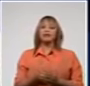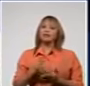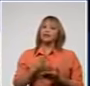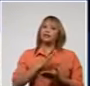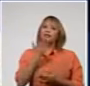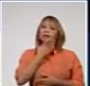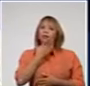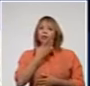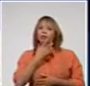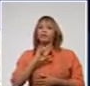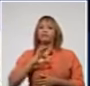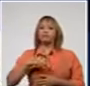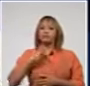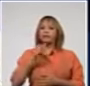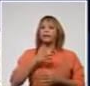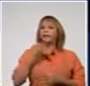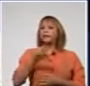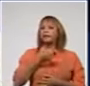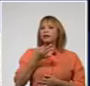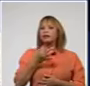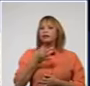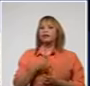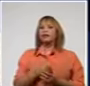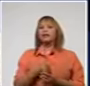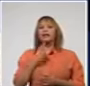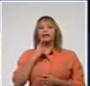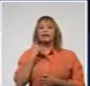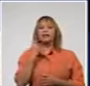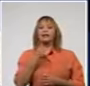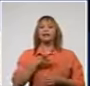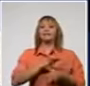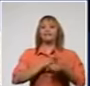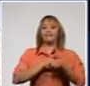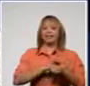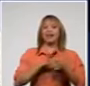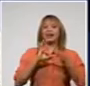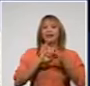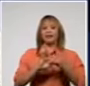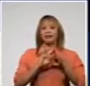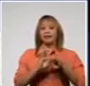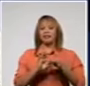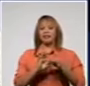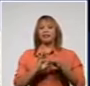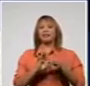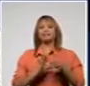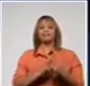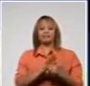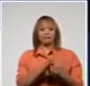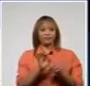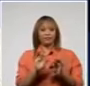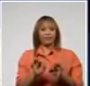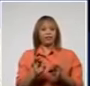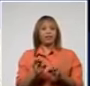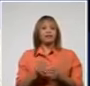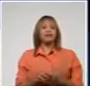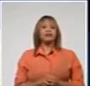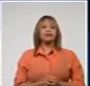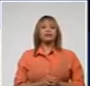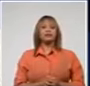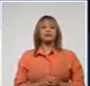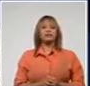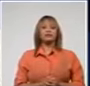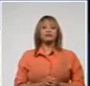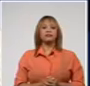diga, la severidad de este cuadro clínico y que justifica o